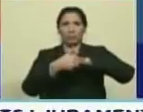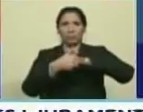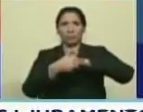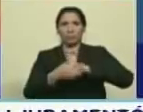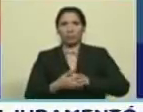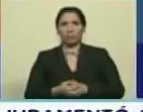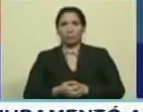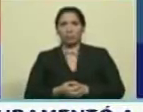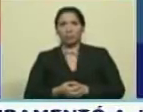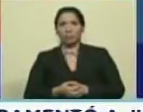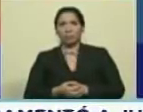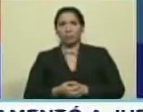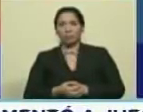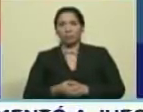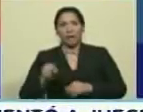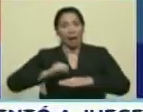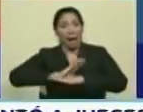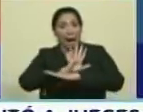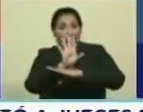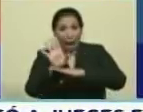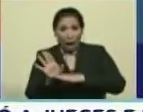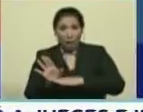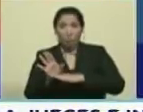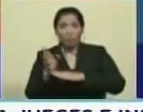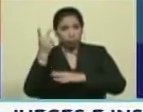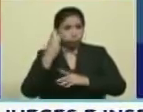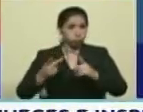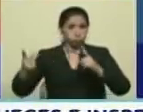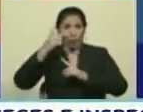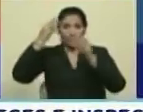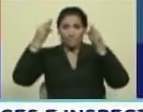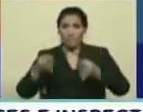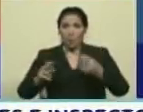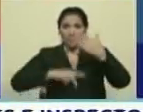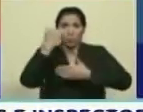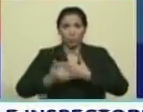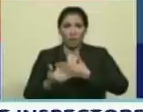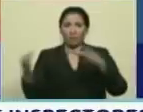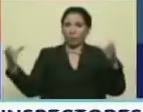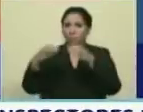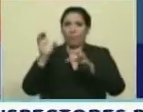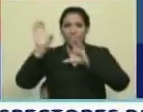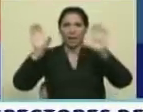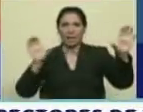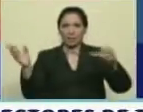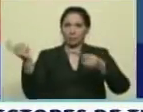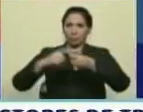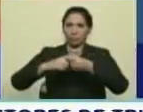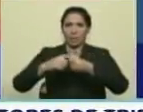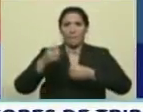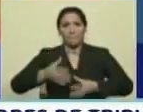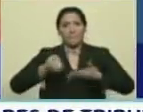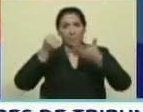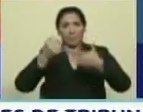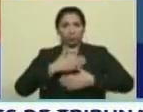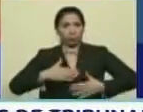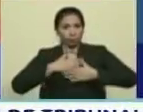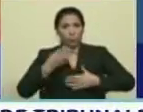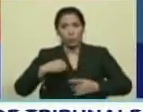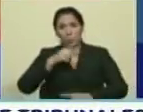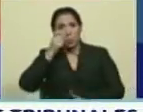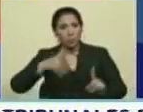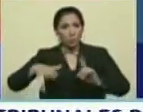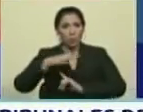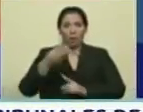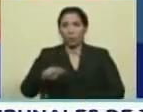ALBA TCP ha concretado proyectos para unir las potencialidades de los países miembros en beneficio de nuestros pueblos, en la